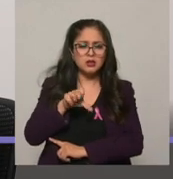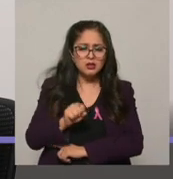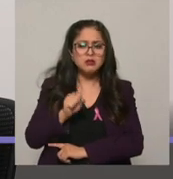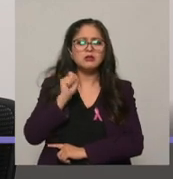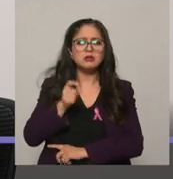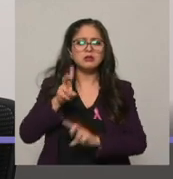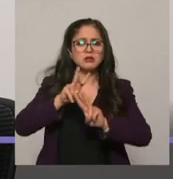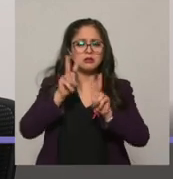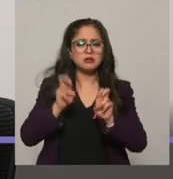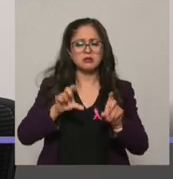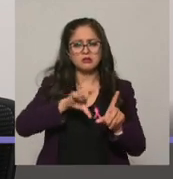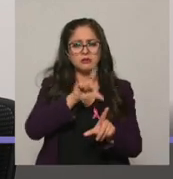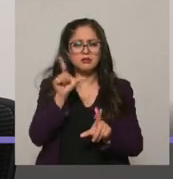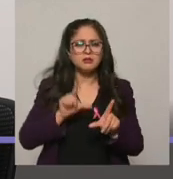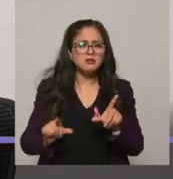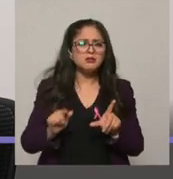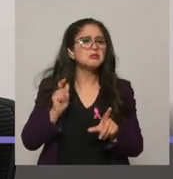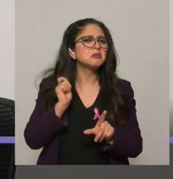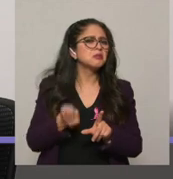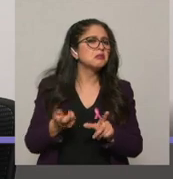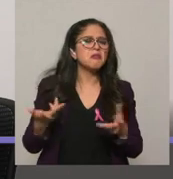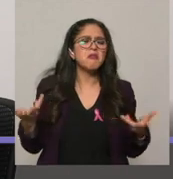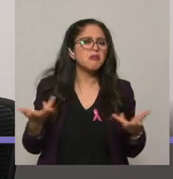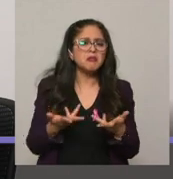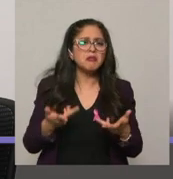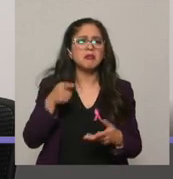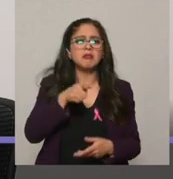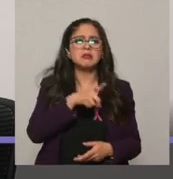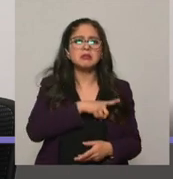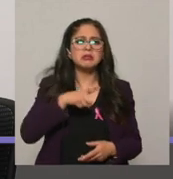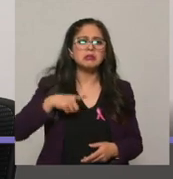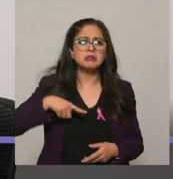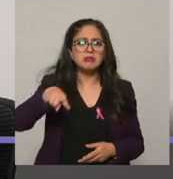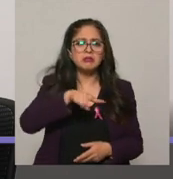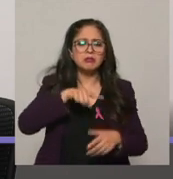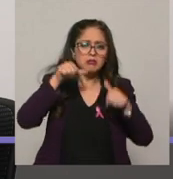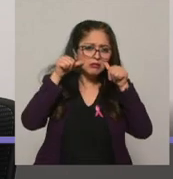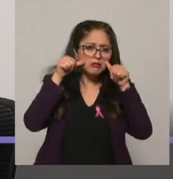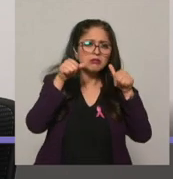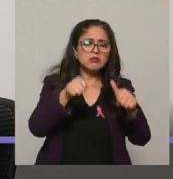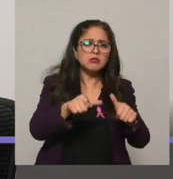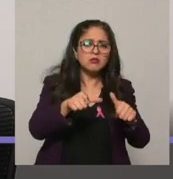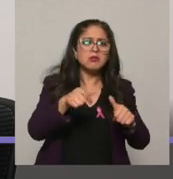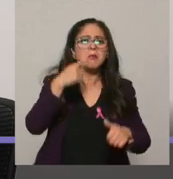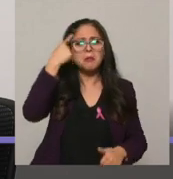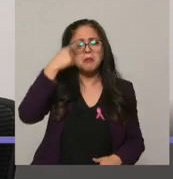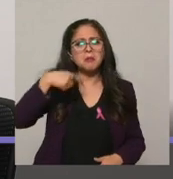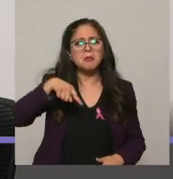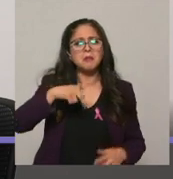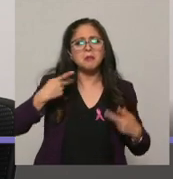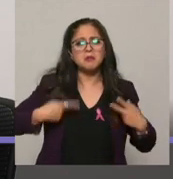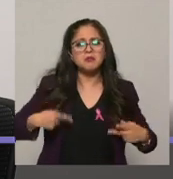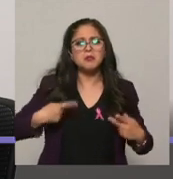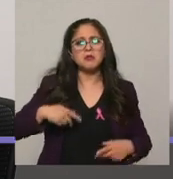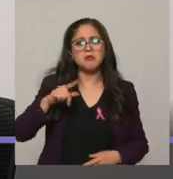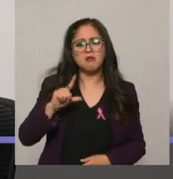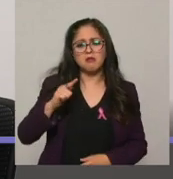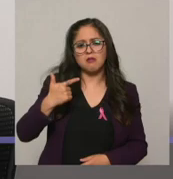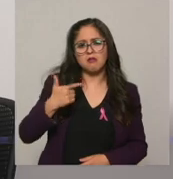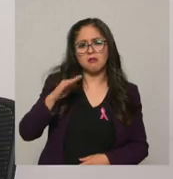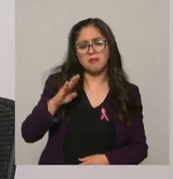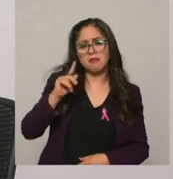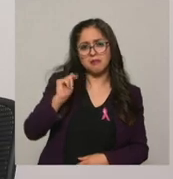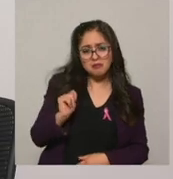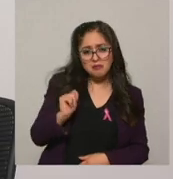nacional, donde se comprometían a velar por los intereses de la población LGBT,